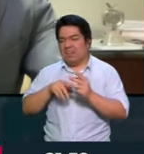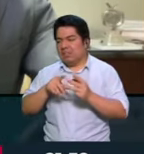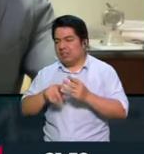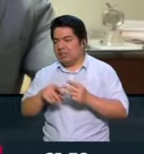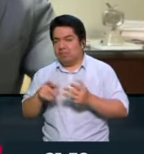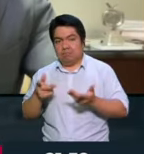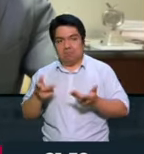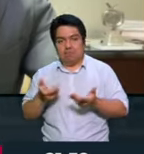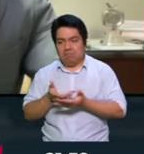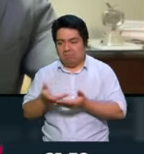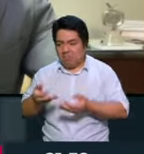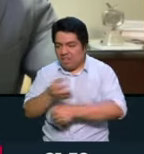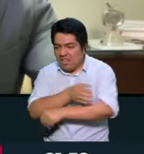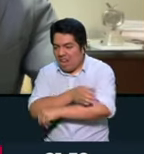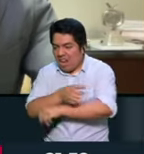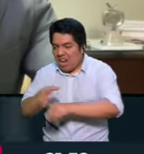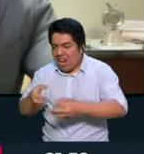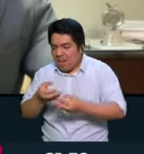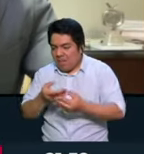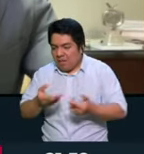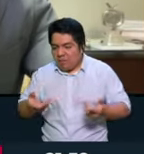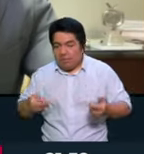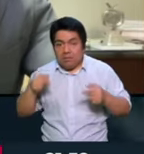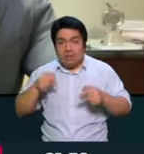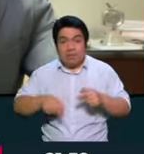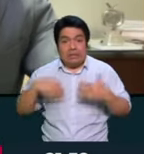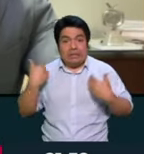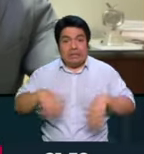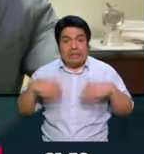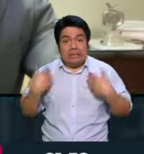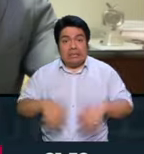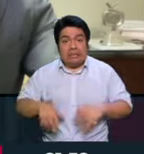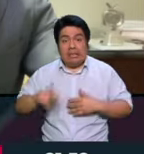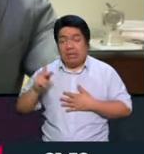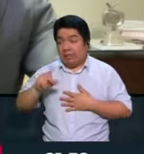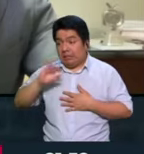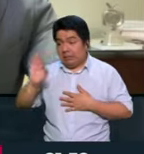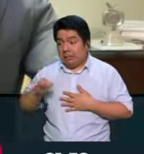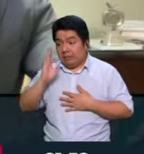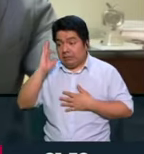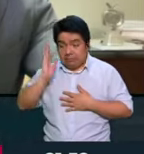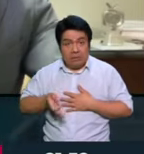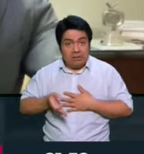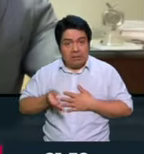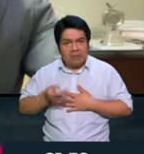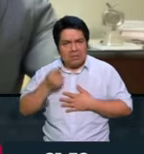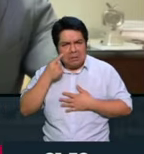cosechas se iban a echar a perder y que íbamos a estar prácticamente en el apocalipsis una vez que se aprobara la reforma judicial. Yo vi a